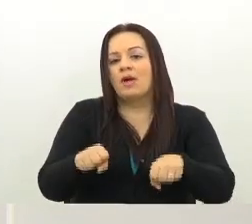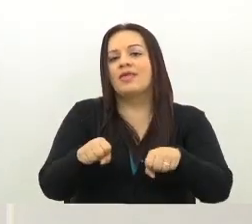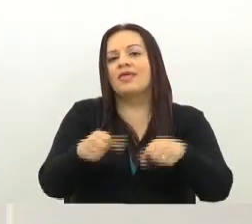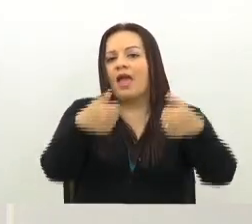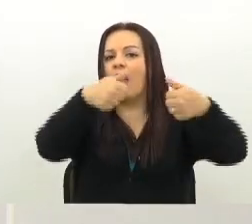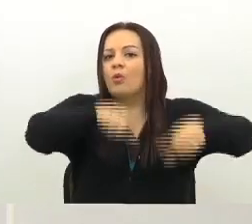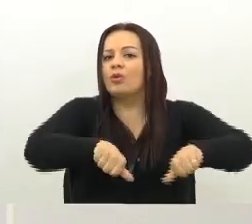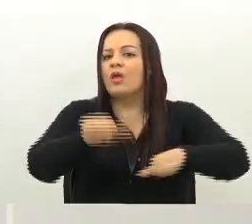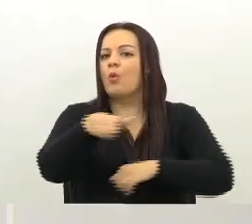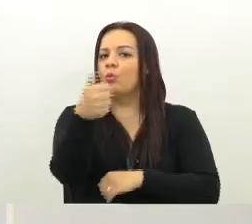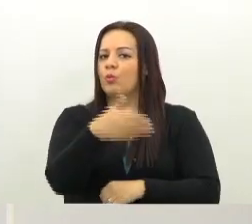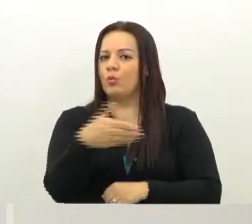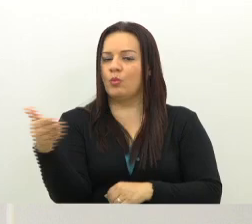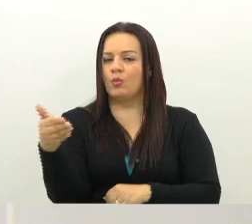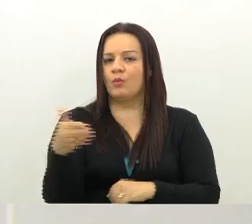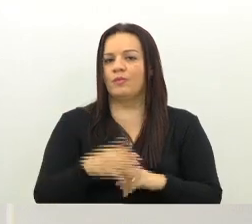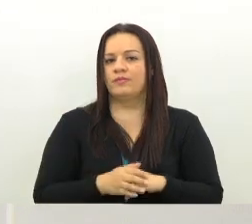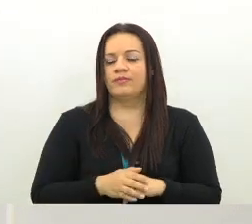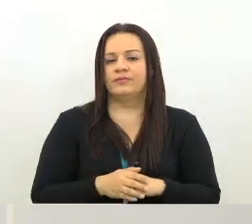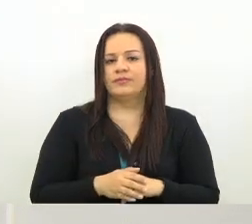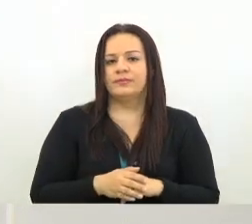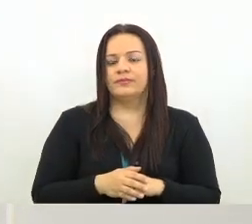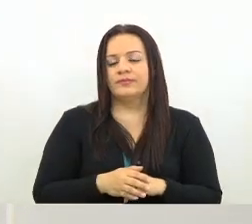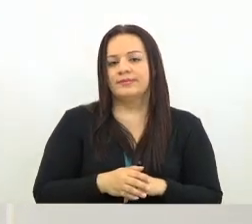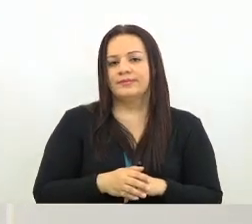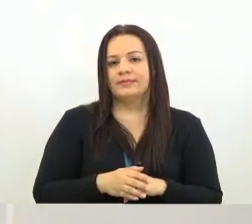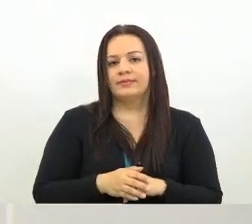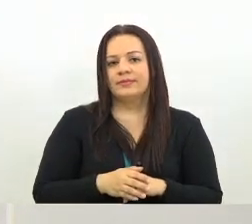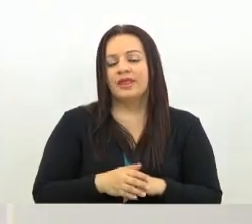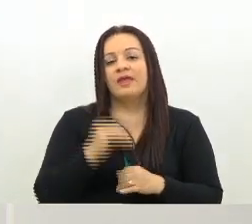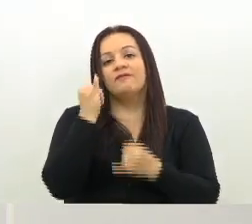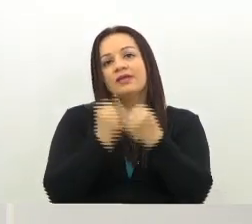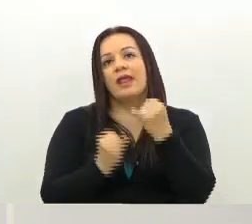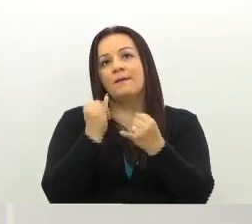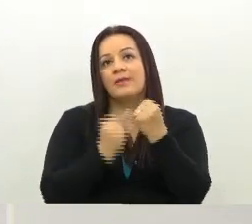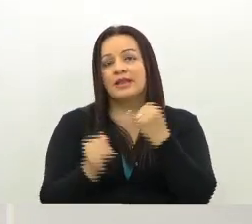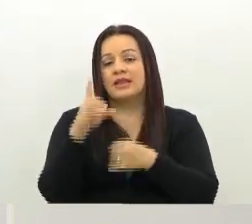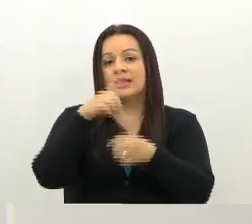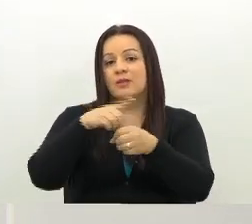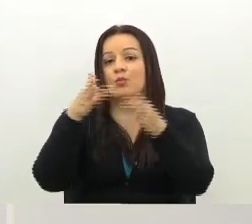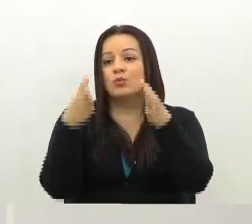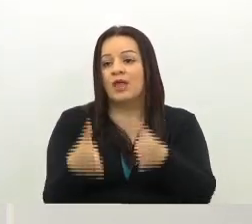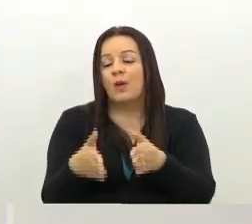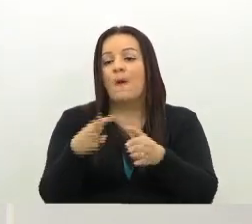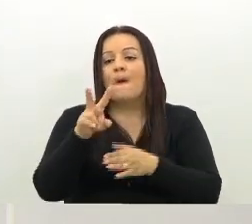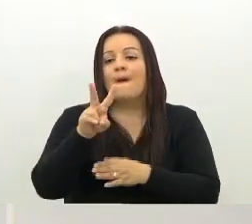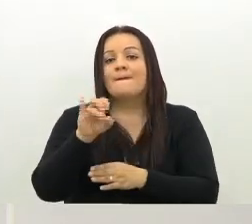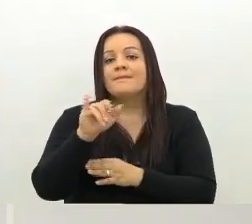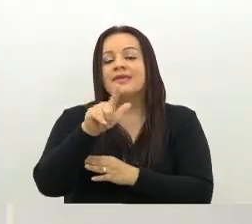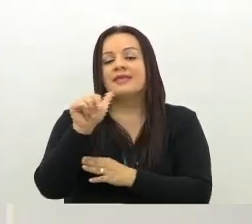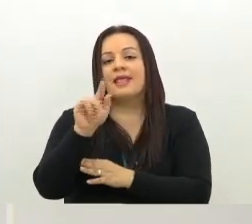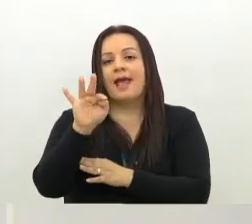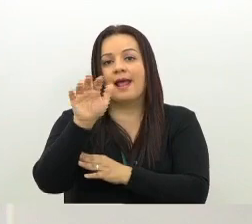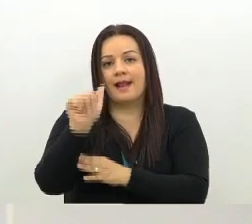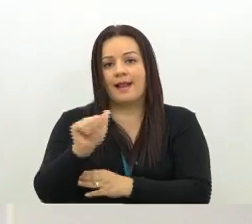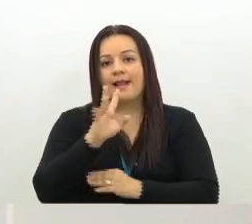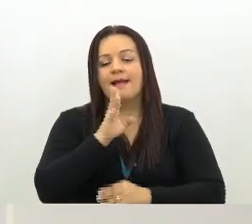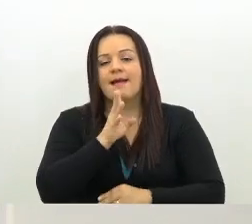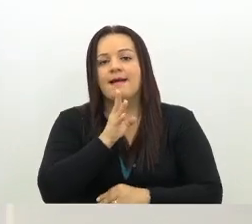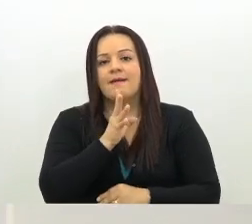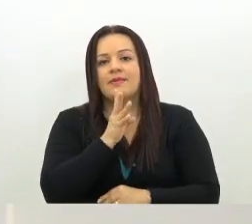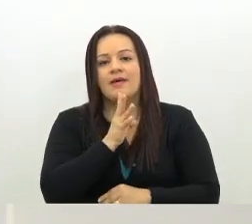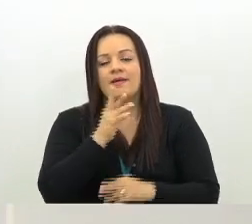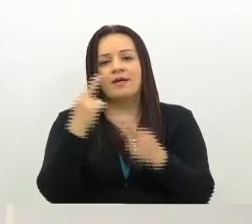cosa. Finalmente, cuando el diputado Villalta hablaba de